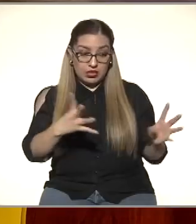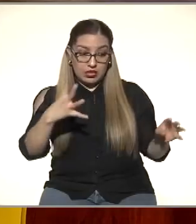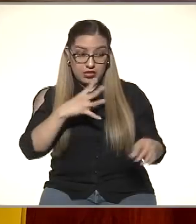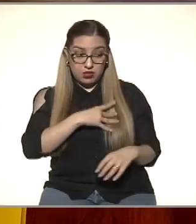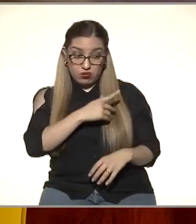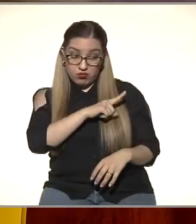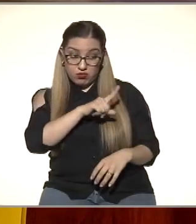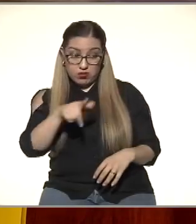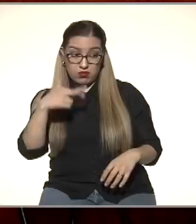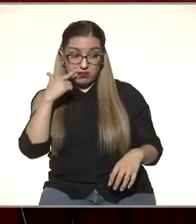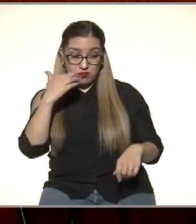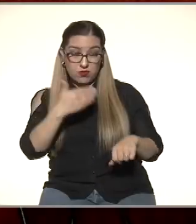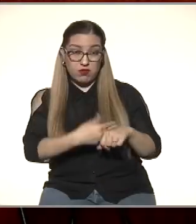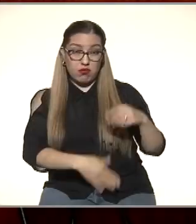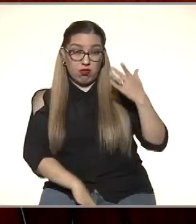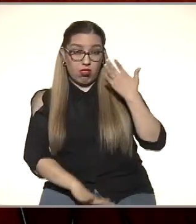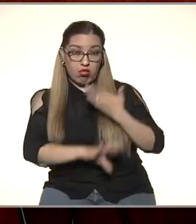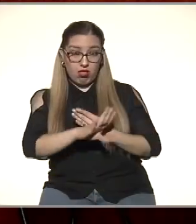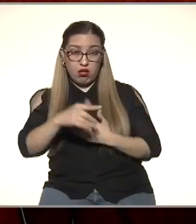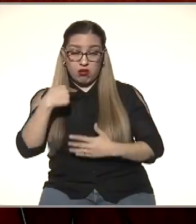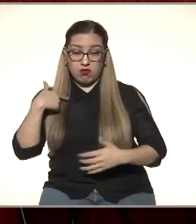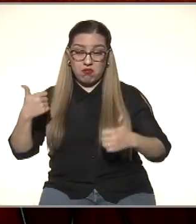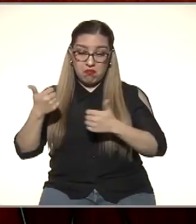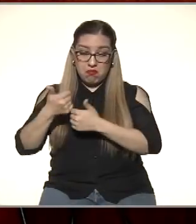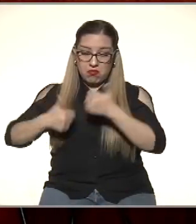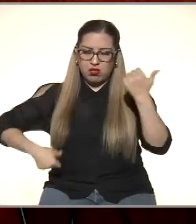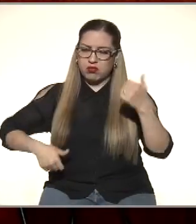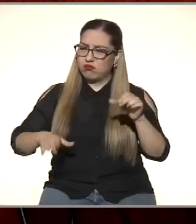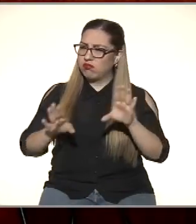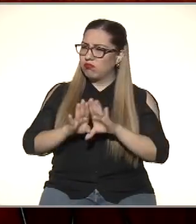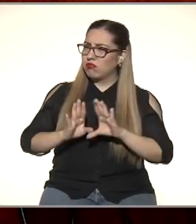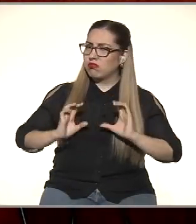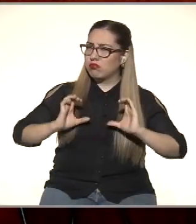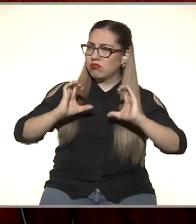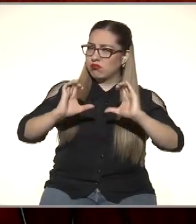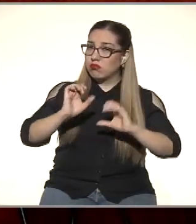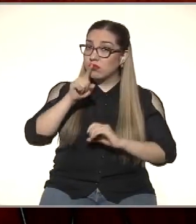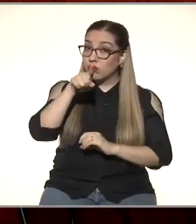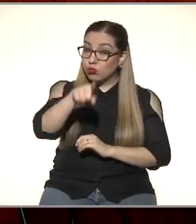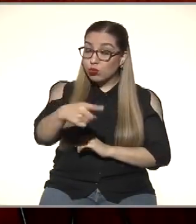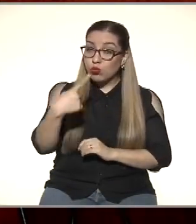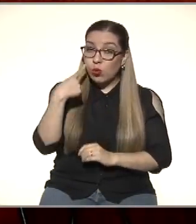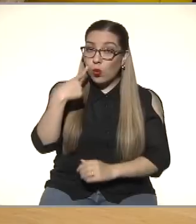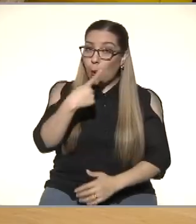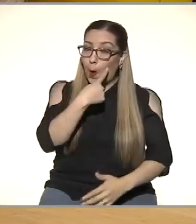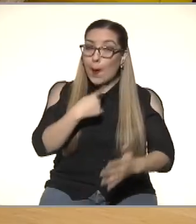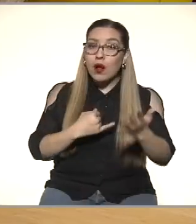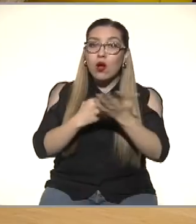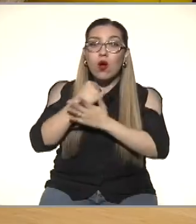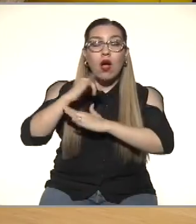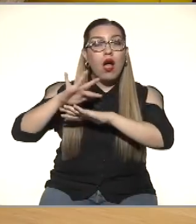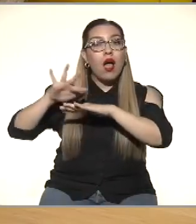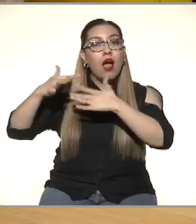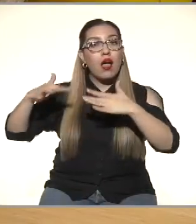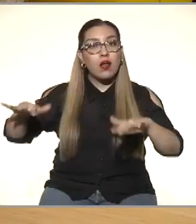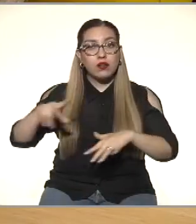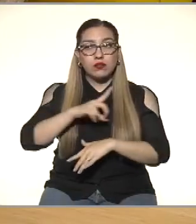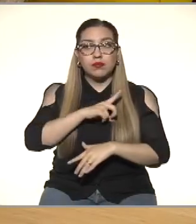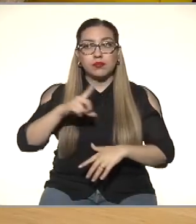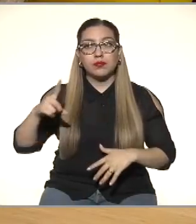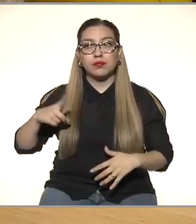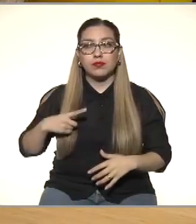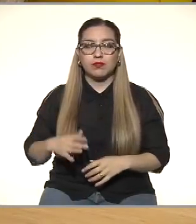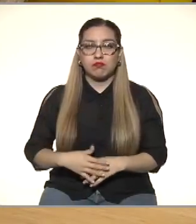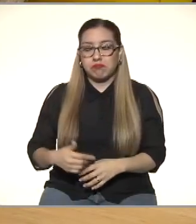separarme, entonces no estás tomando tú la decisión como adulto. Tú debes de tomar la decisión, me separo porque yo decido que no hay condiciones